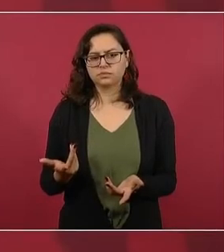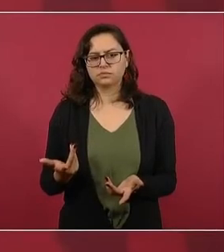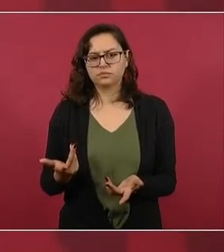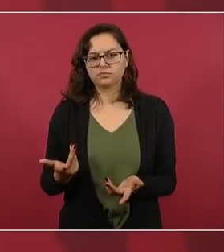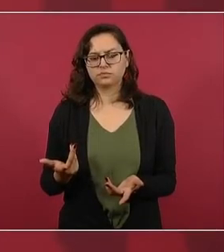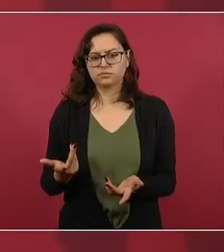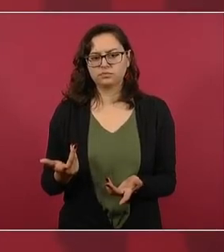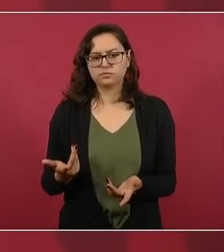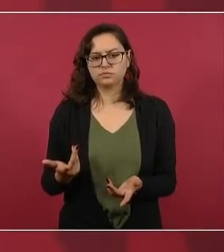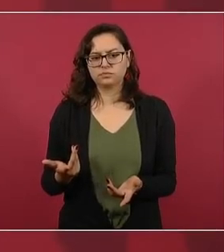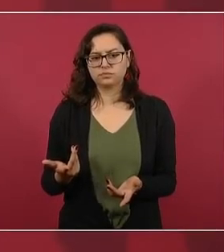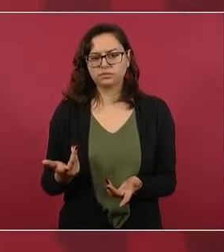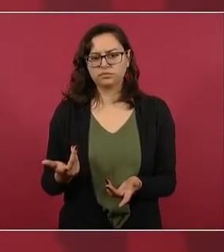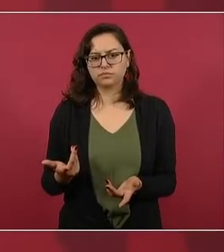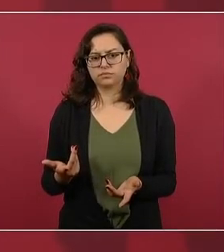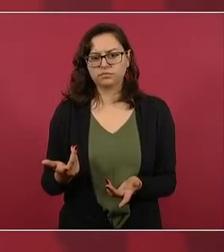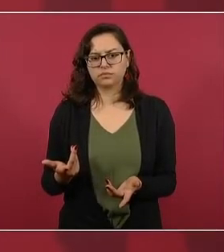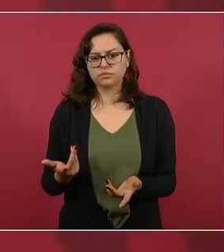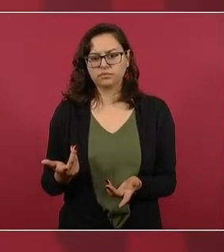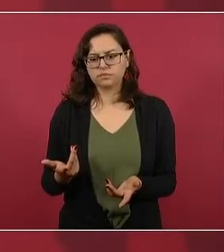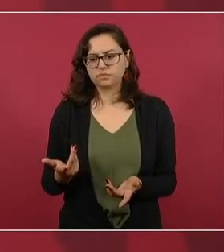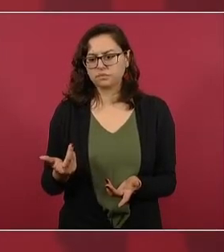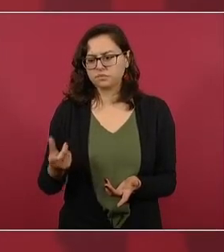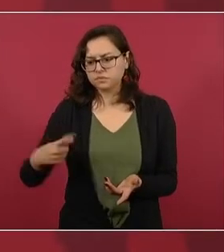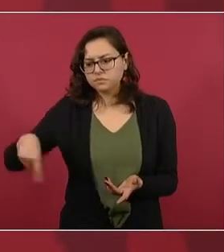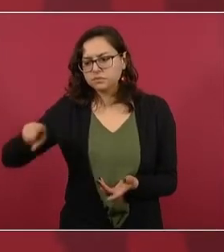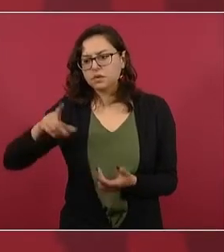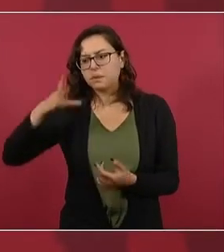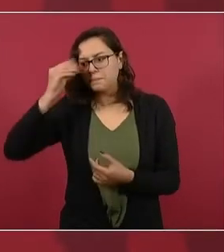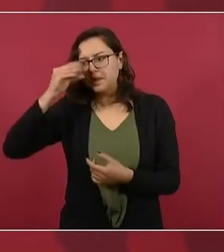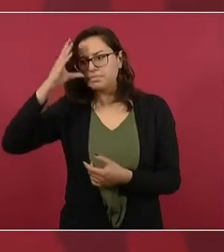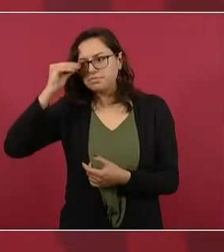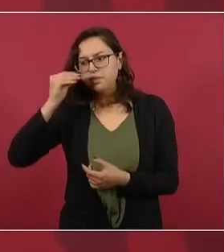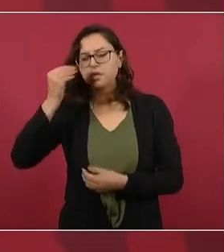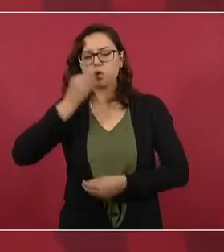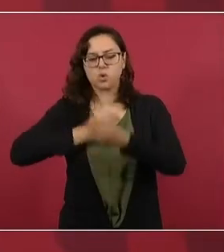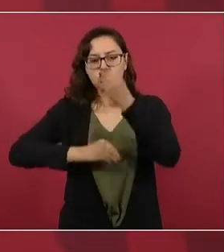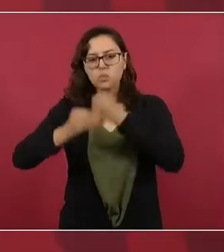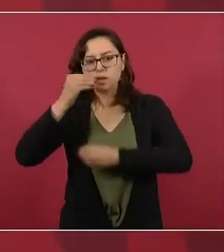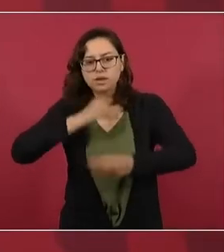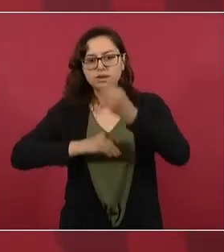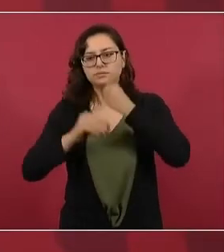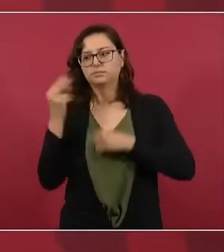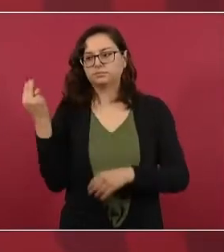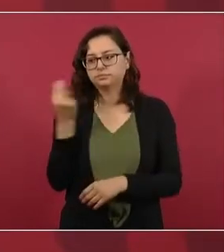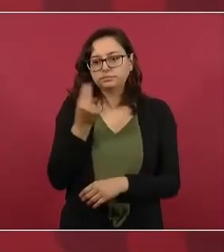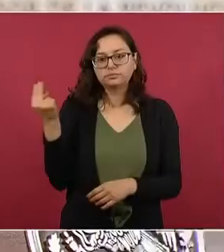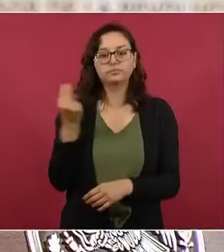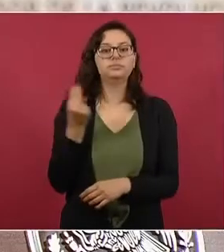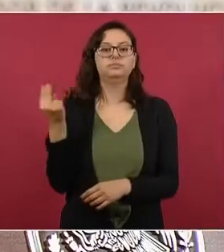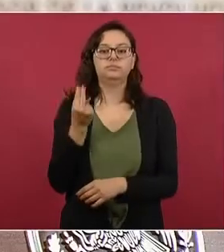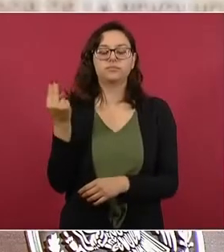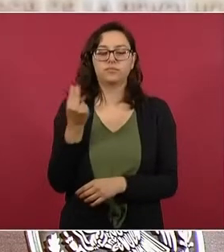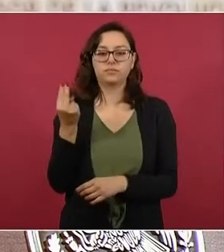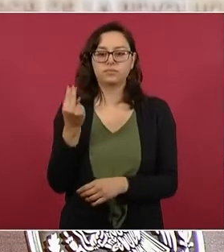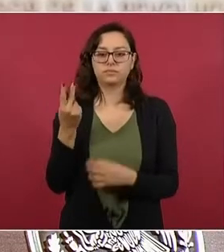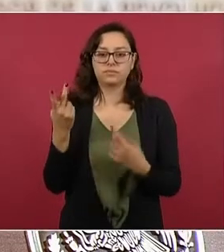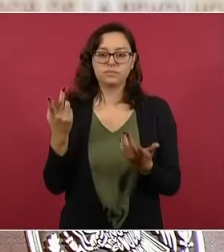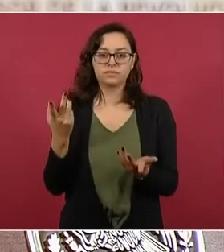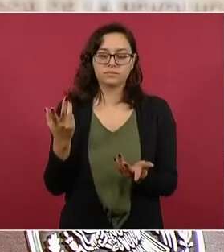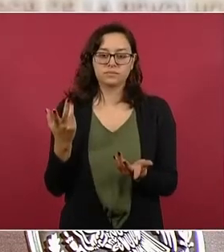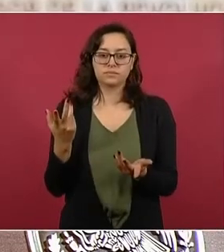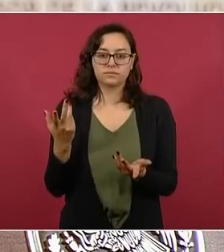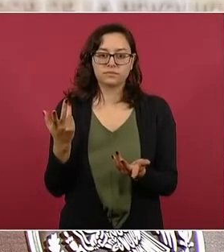con la educación nutricional, con la educación para